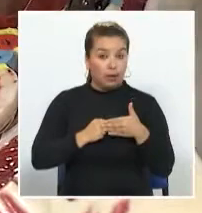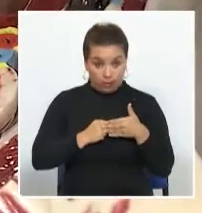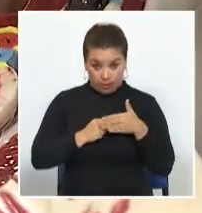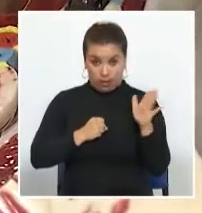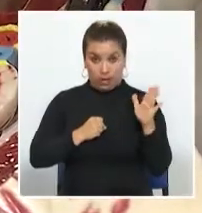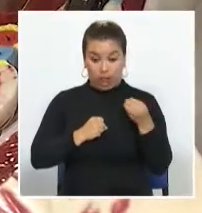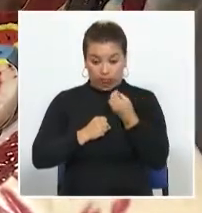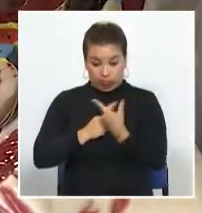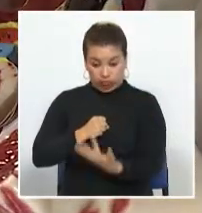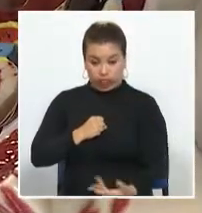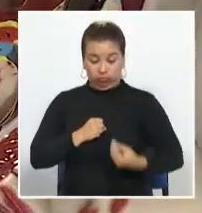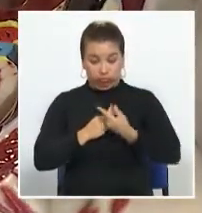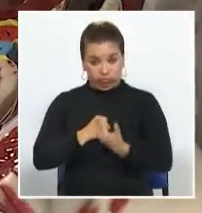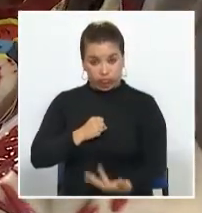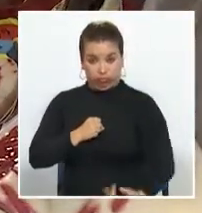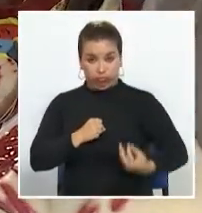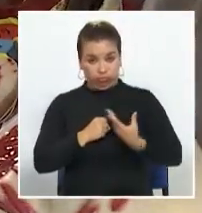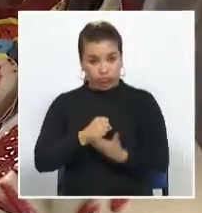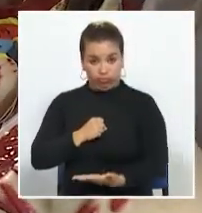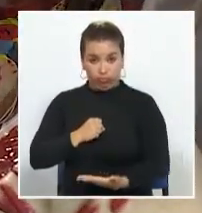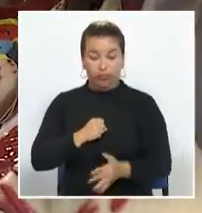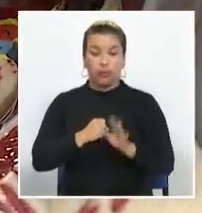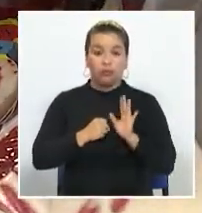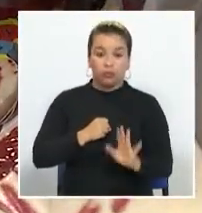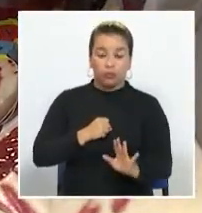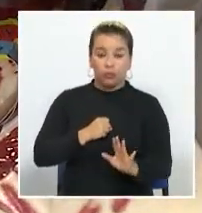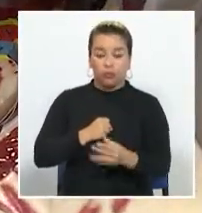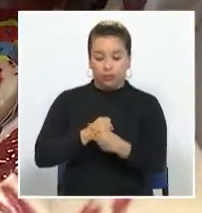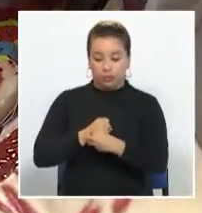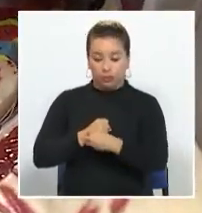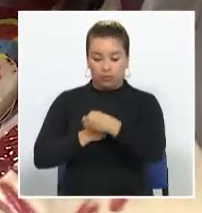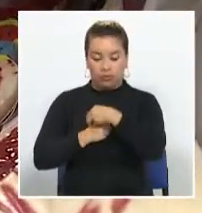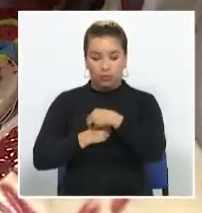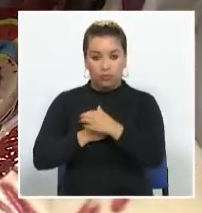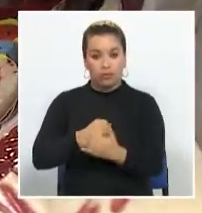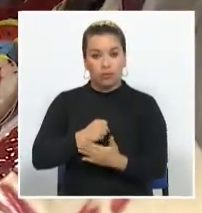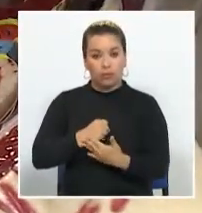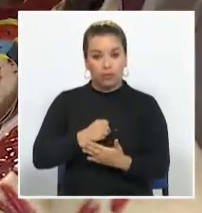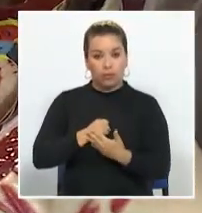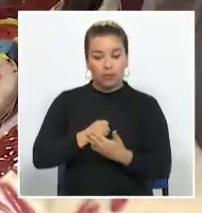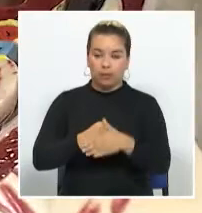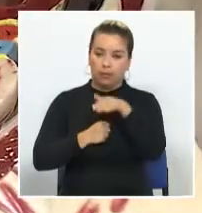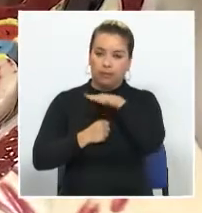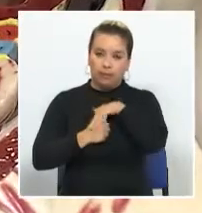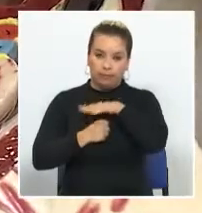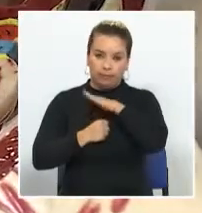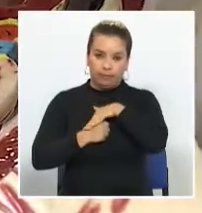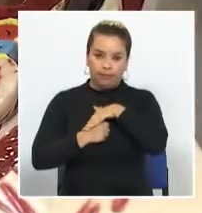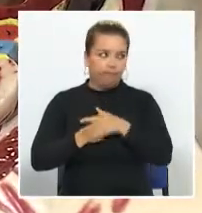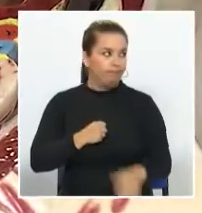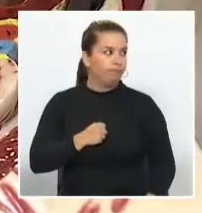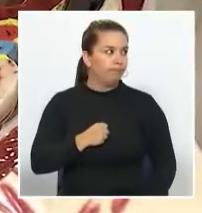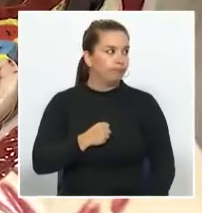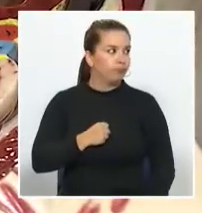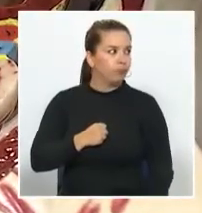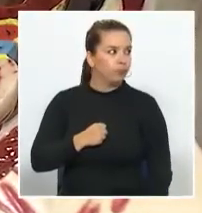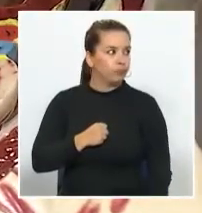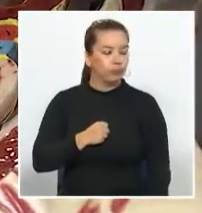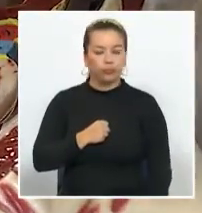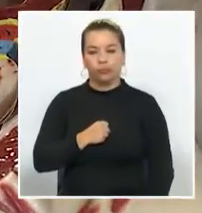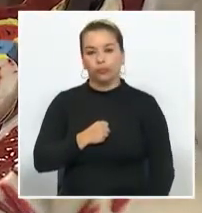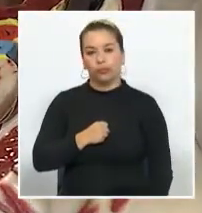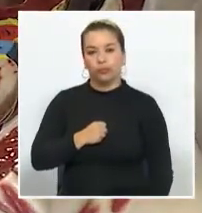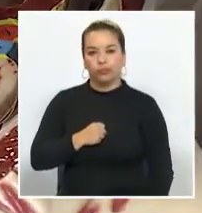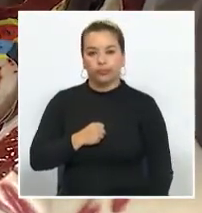del corazón, y las válvulas del lado derecho, que son la válvula tricúspide y otra válvula que sale a través de la